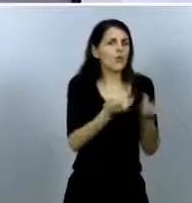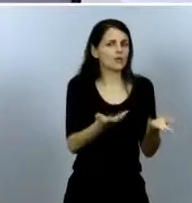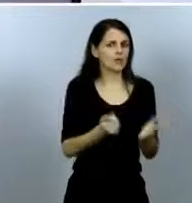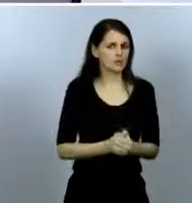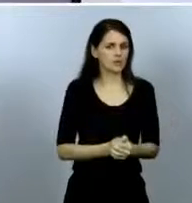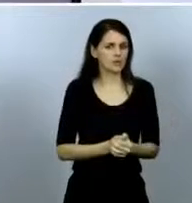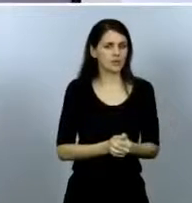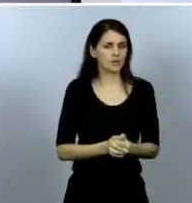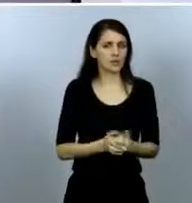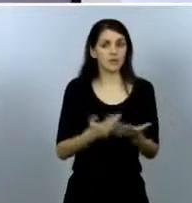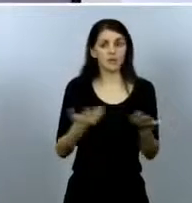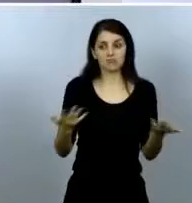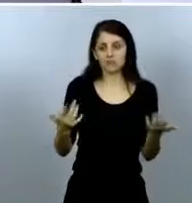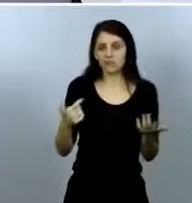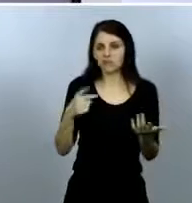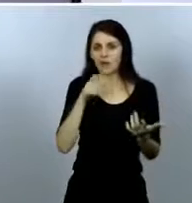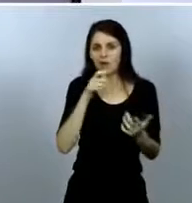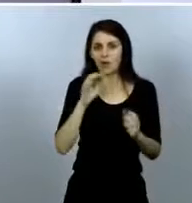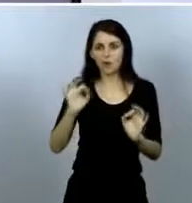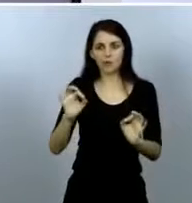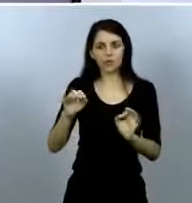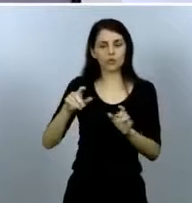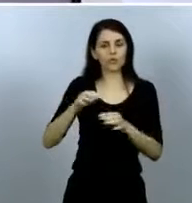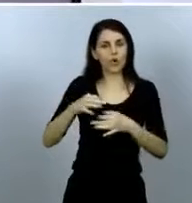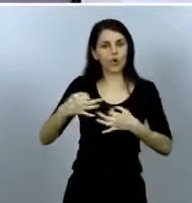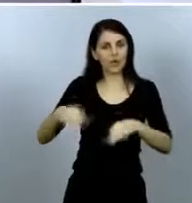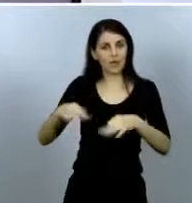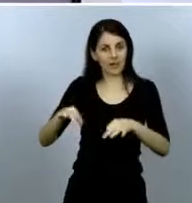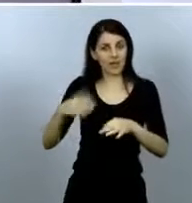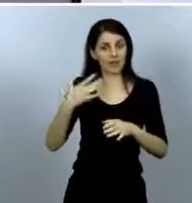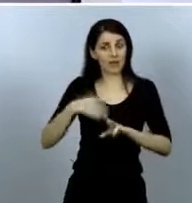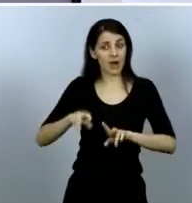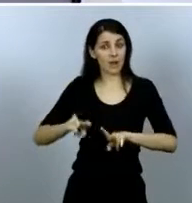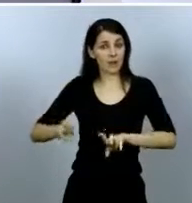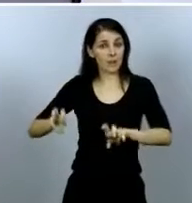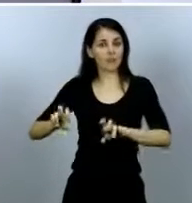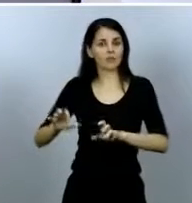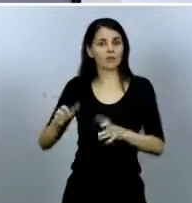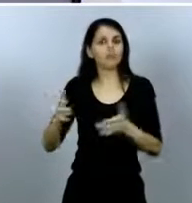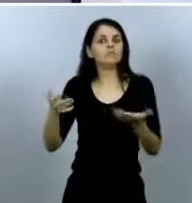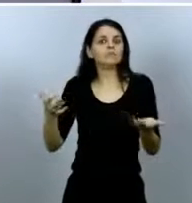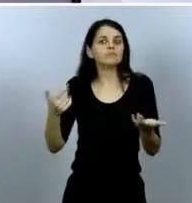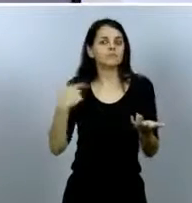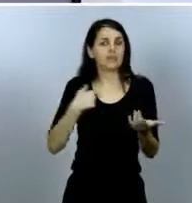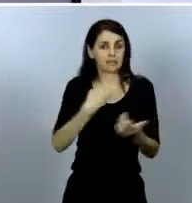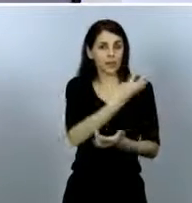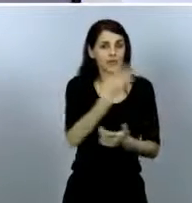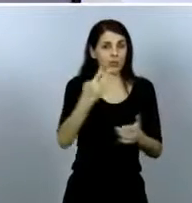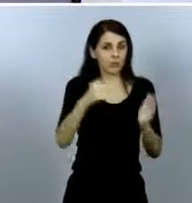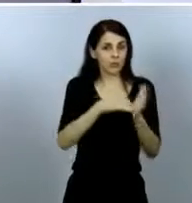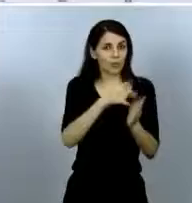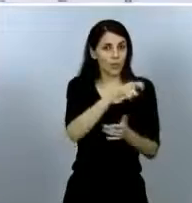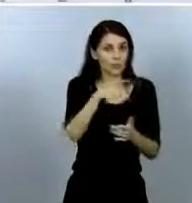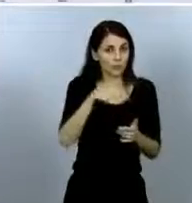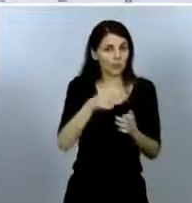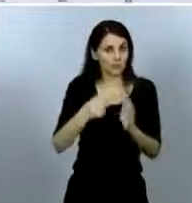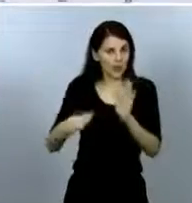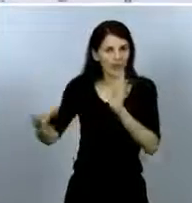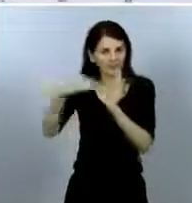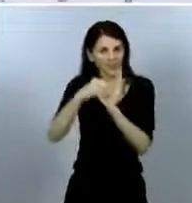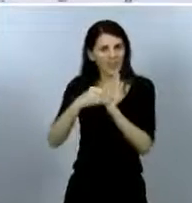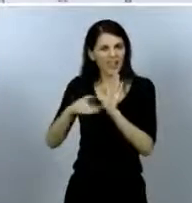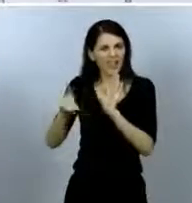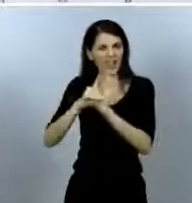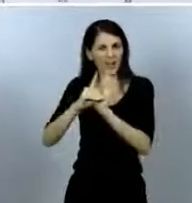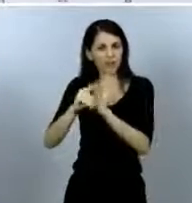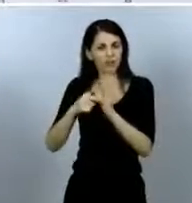medidas sanitarias se trabaja para que estén incluidas en el decreto que ultima el gobierno bien bueno